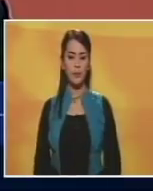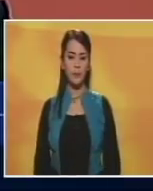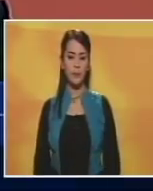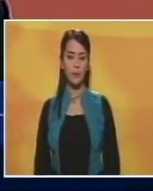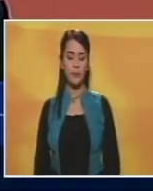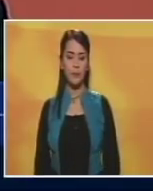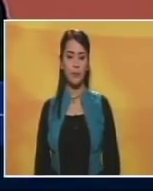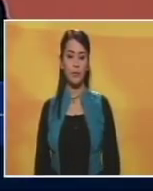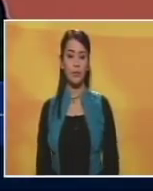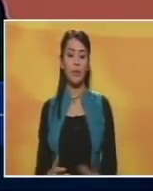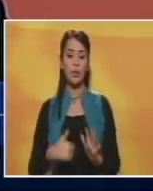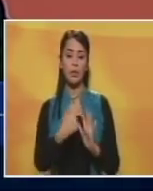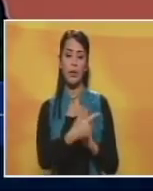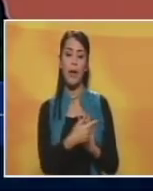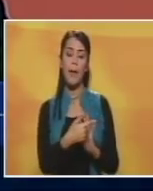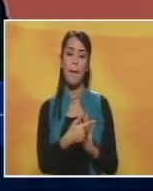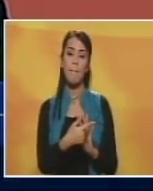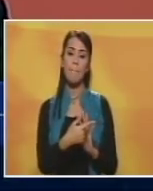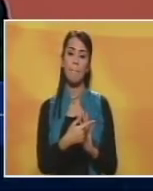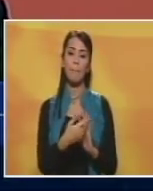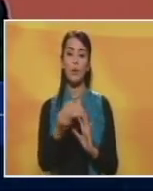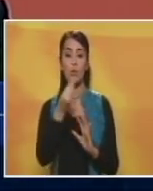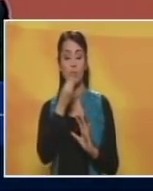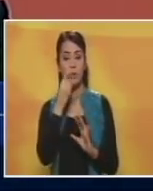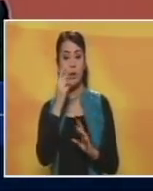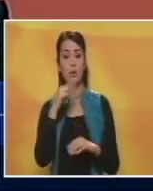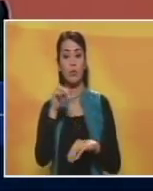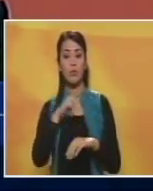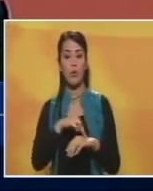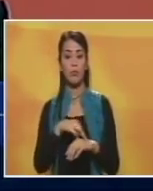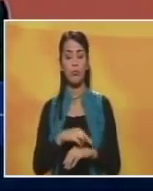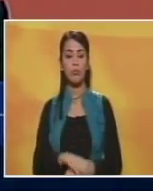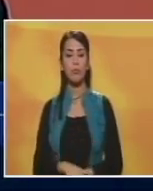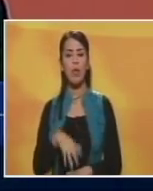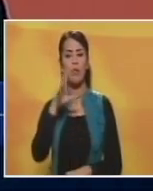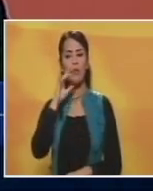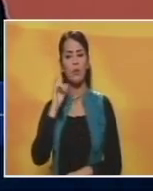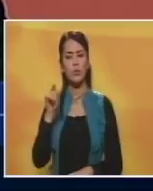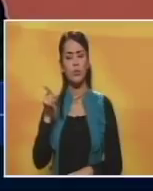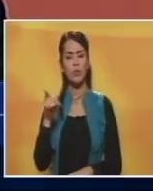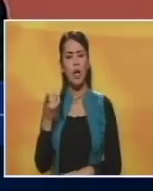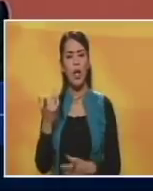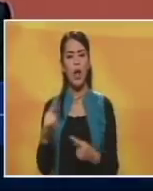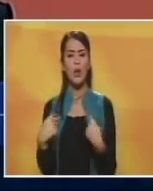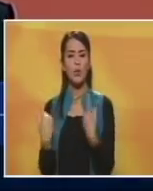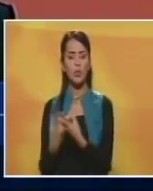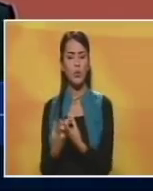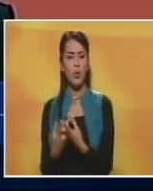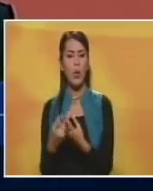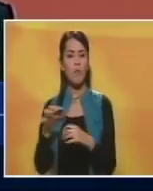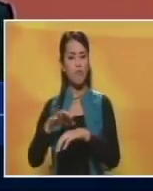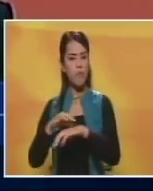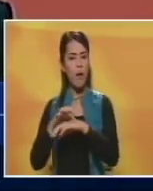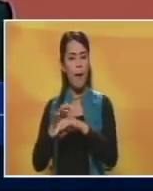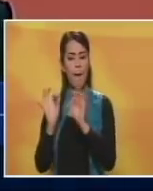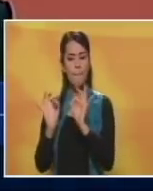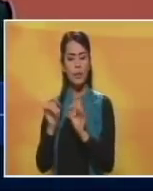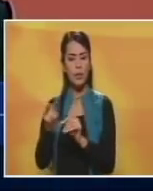el abastecimiento nacional. Hemos hecho una denuncia a los sectores productivos, sobre todo el sector cárnico.